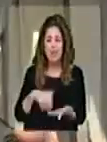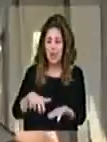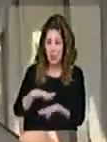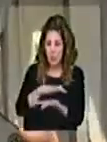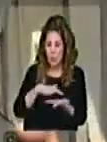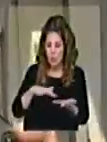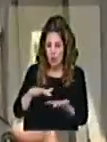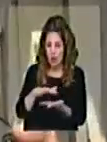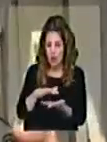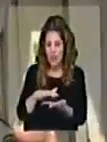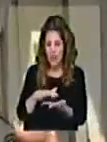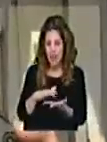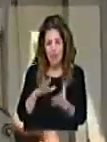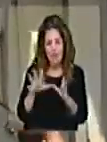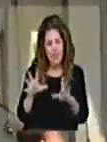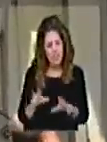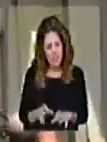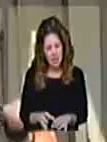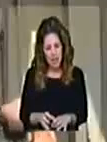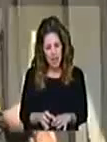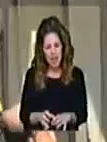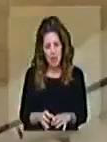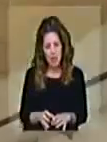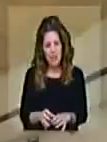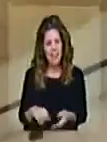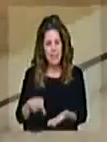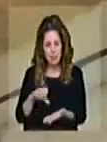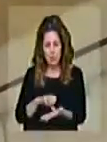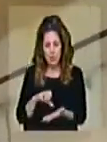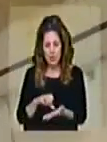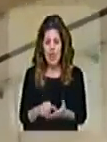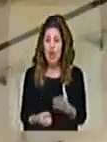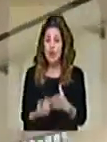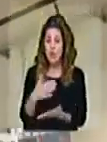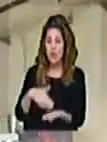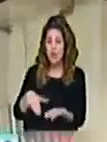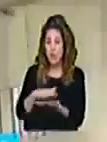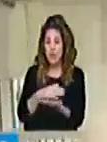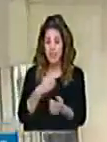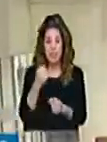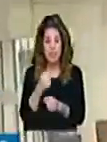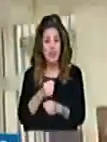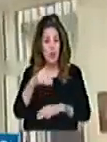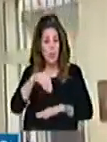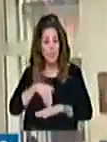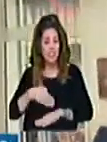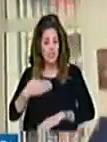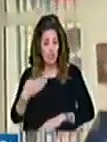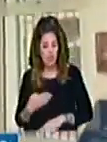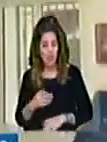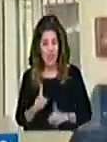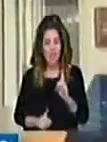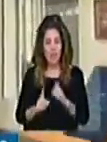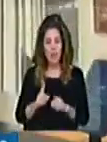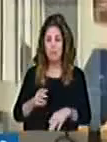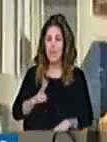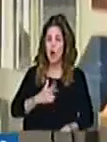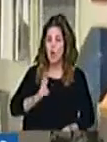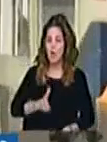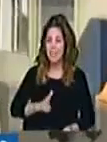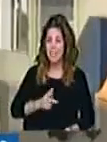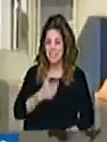lugar que estaba muy deteriorado en la ciudad. En el nuevo espacio trabajaron el Municipio B y la Facultad de Humanidades